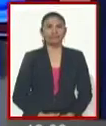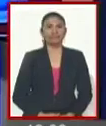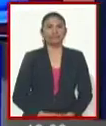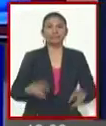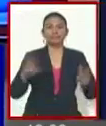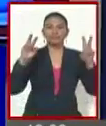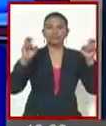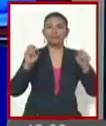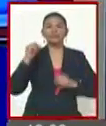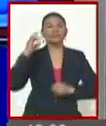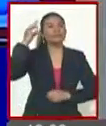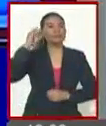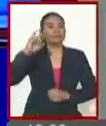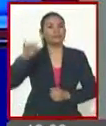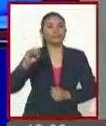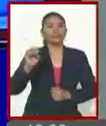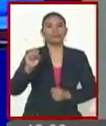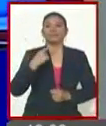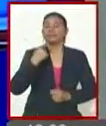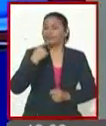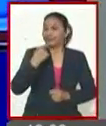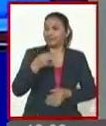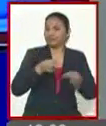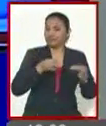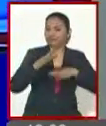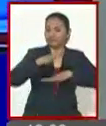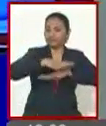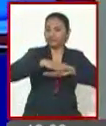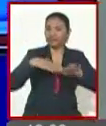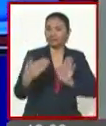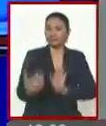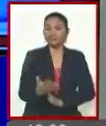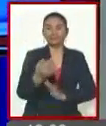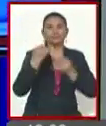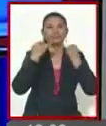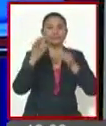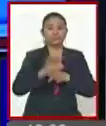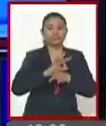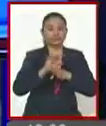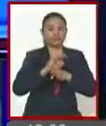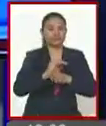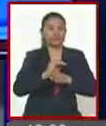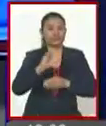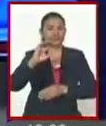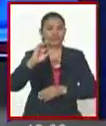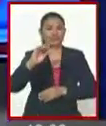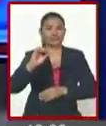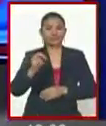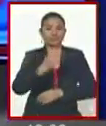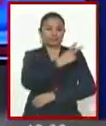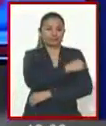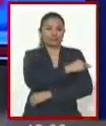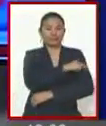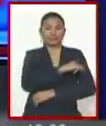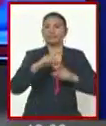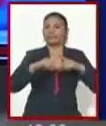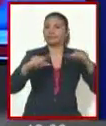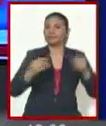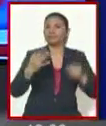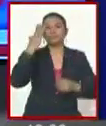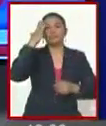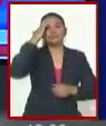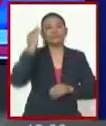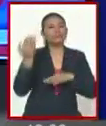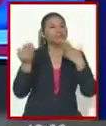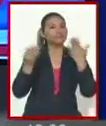Este mismo tema, el fiscal José Parra informó que serán citados a declarar funcionarios de la CRE y del hospital japonés sobre el deceso